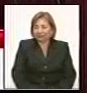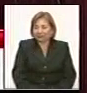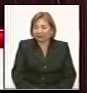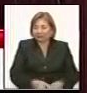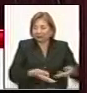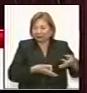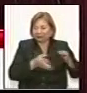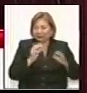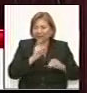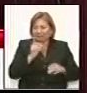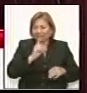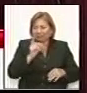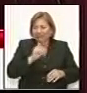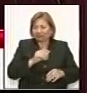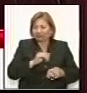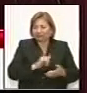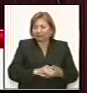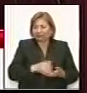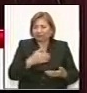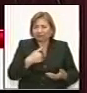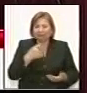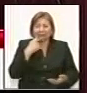ejemplo. No, digo, que yo sepa no.